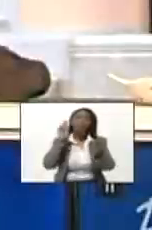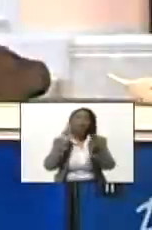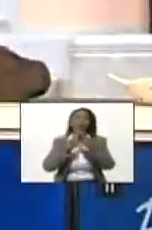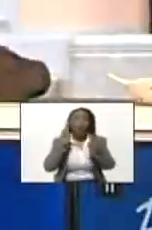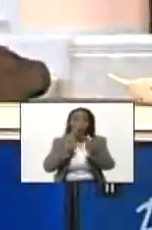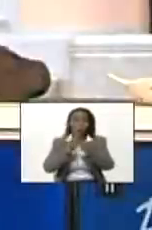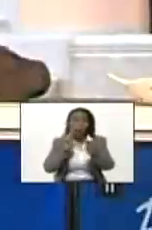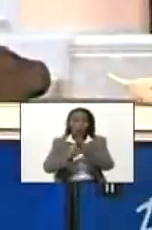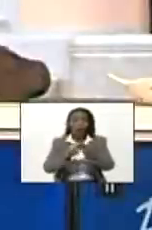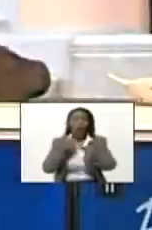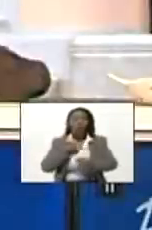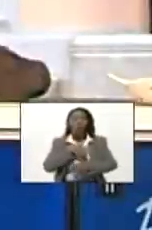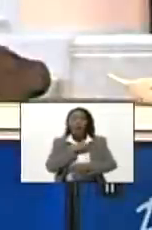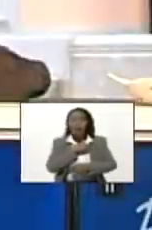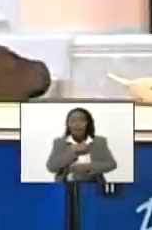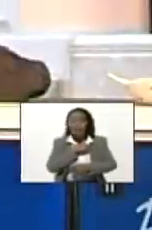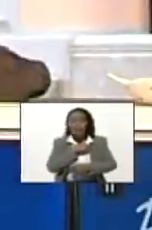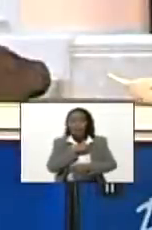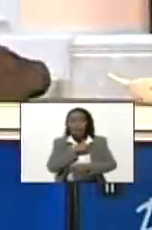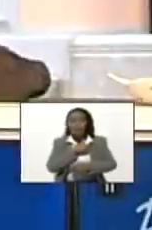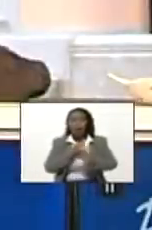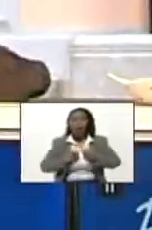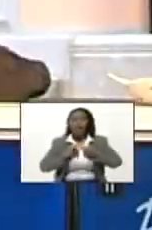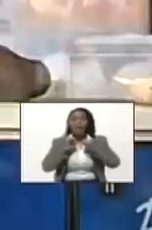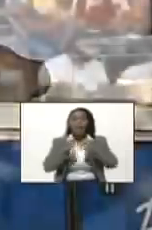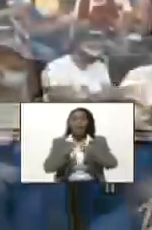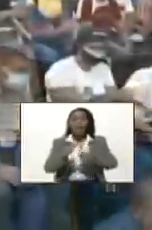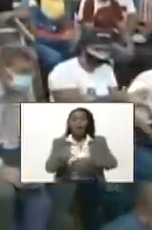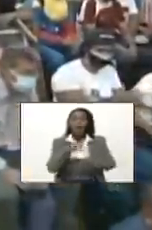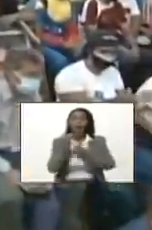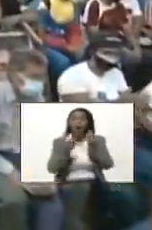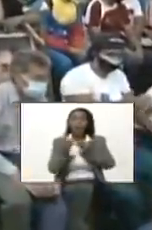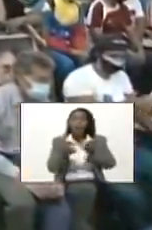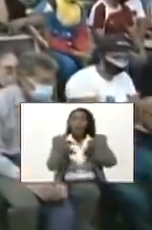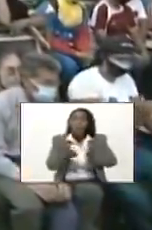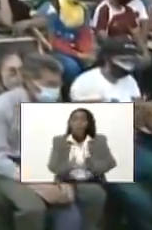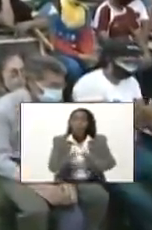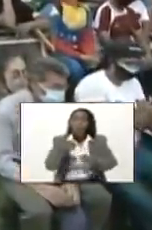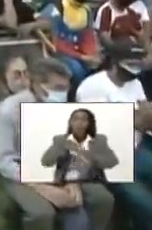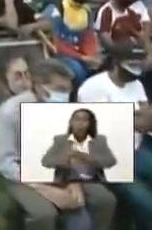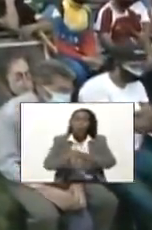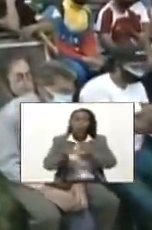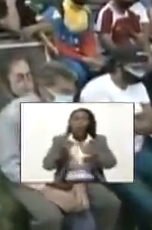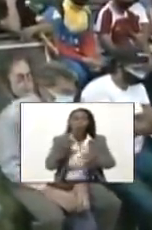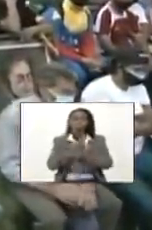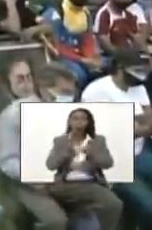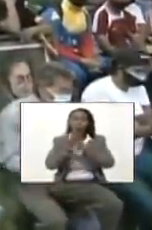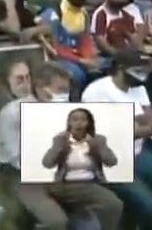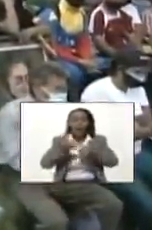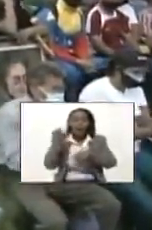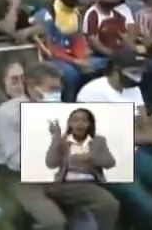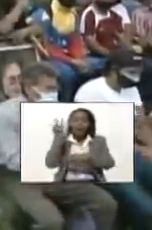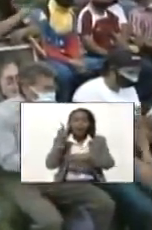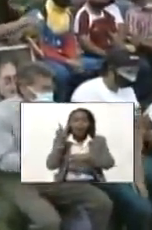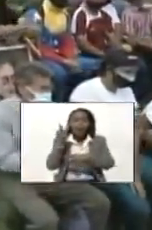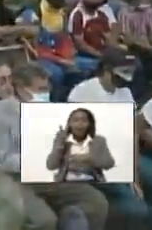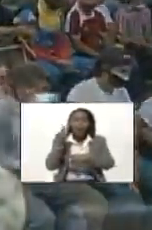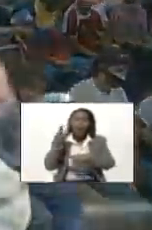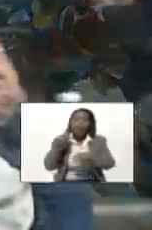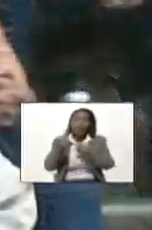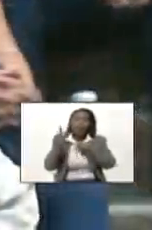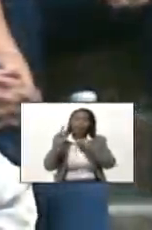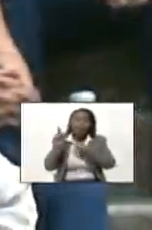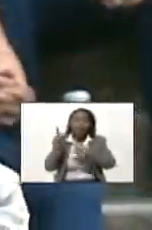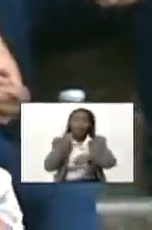conozca nuestros orígenes, de dónde venimos los venezolanos y las venezolanas. Pero saben que en